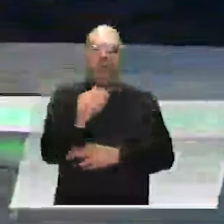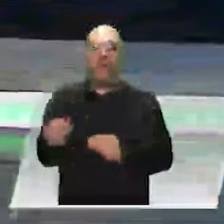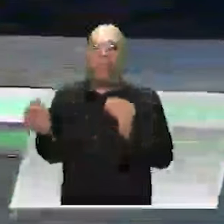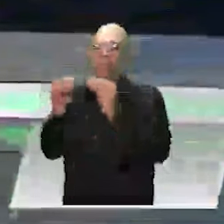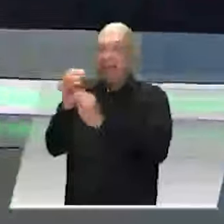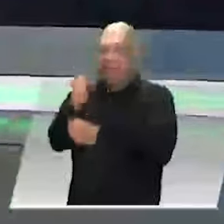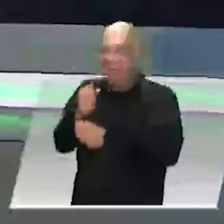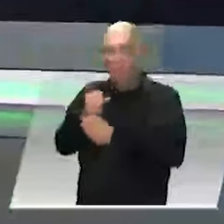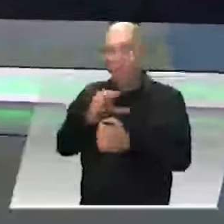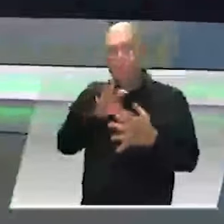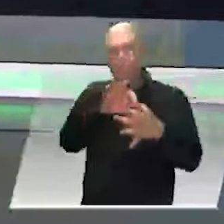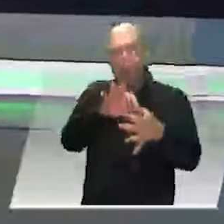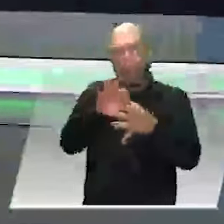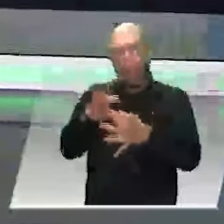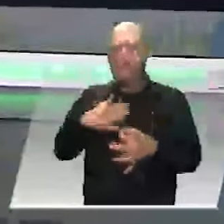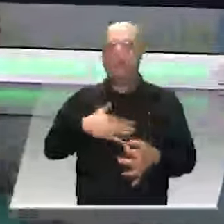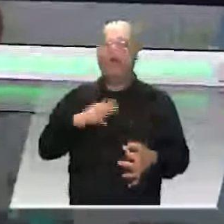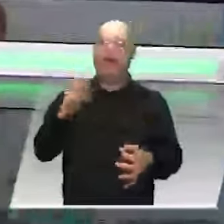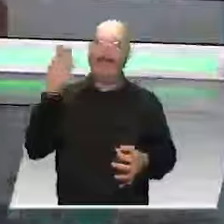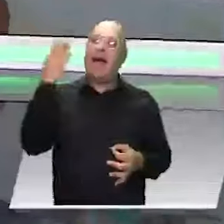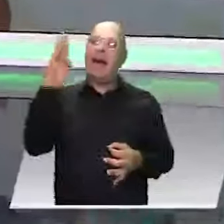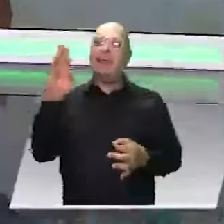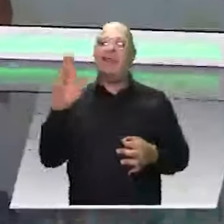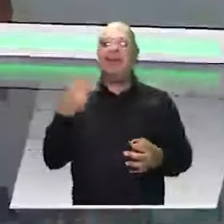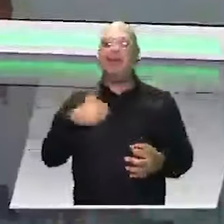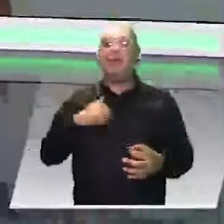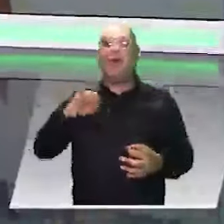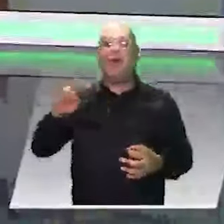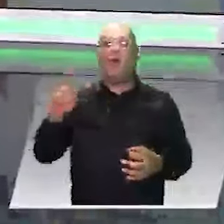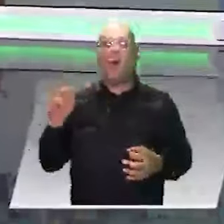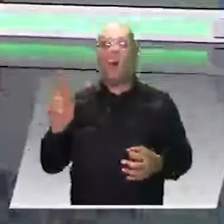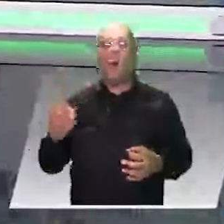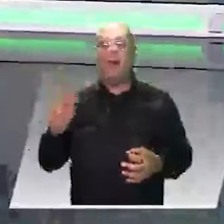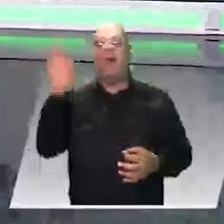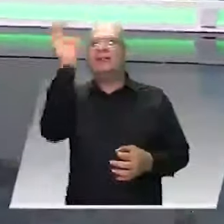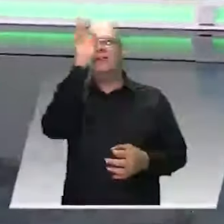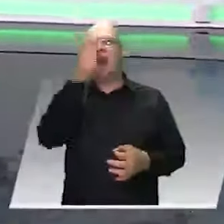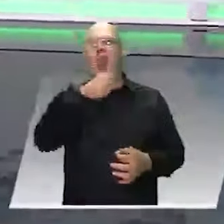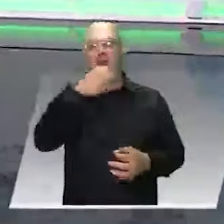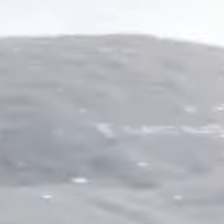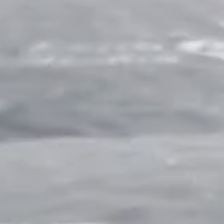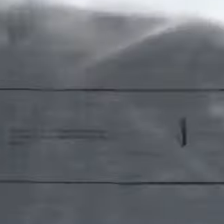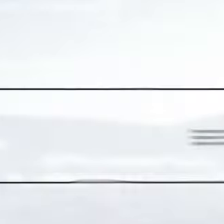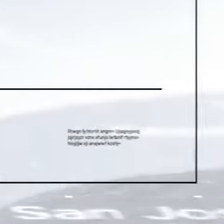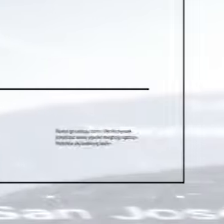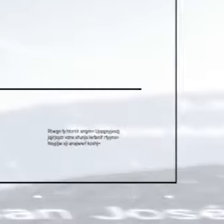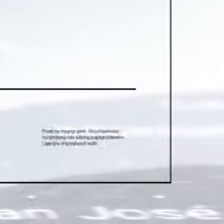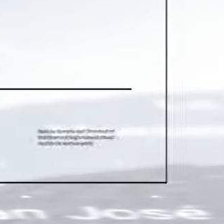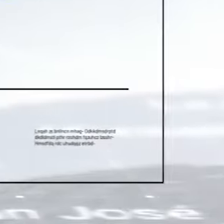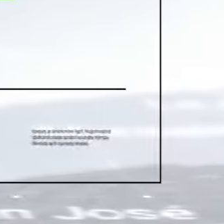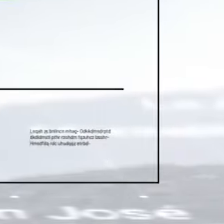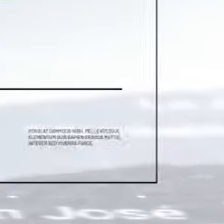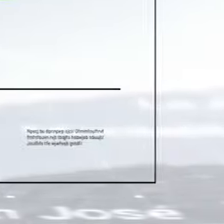Desde el municipio de Andes informó Julián David Hoyos Posada, porque en Teleantioquia Noticias, la región se siente.